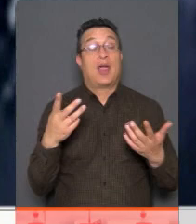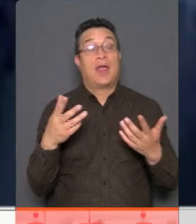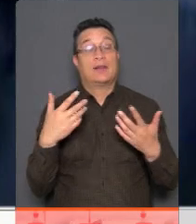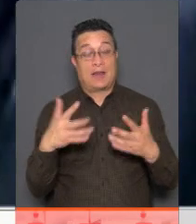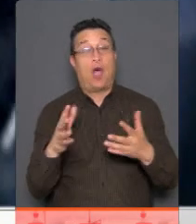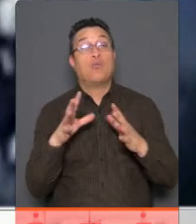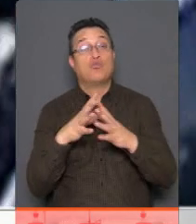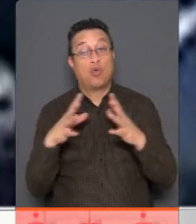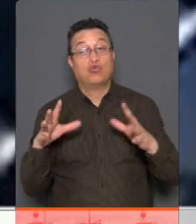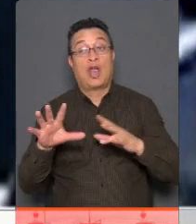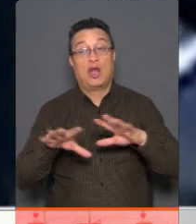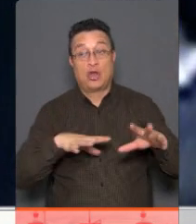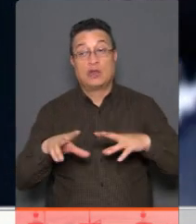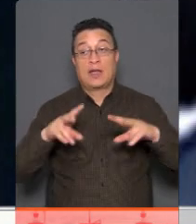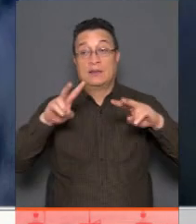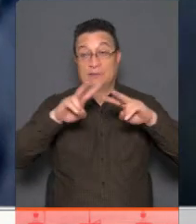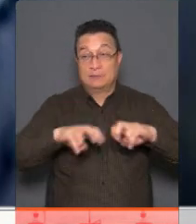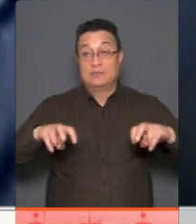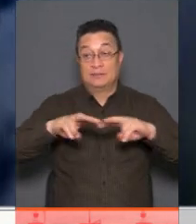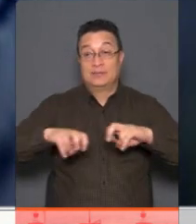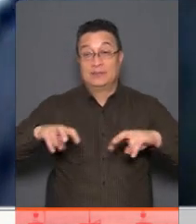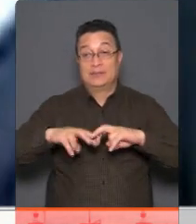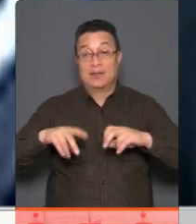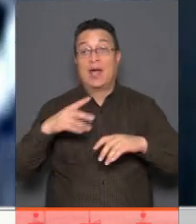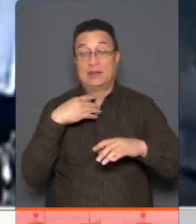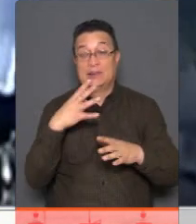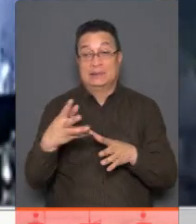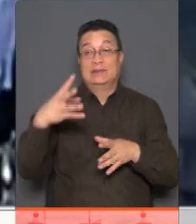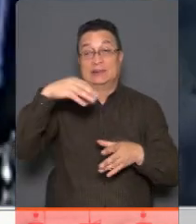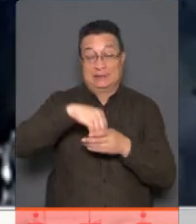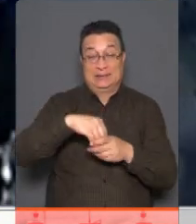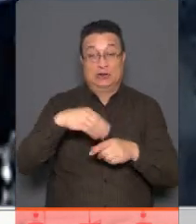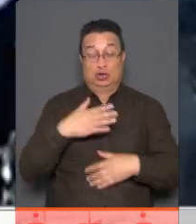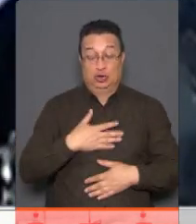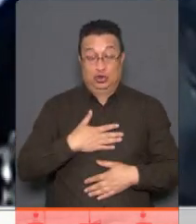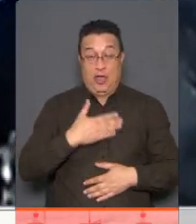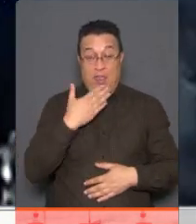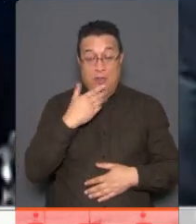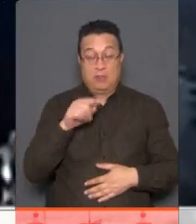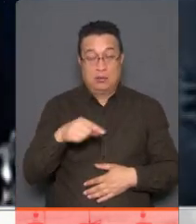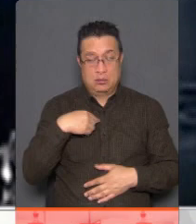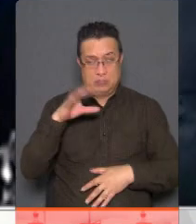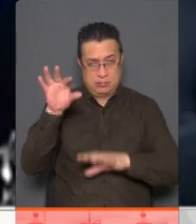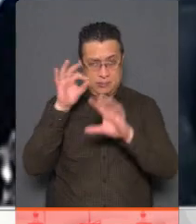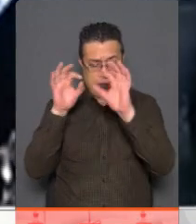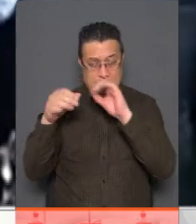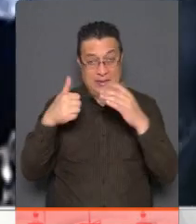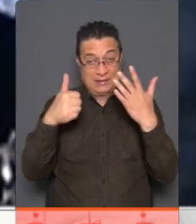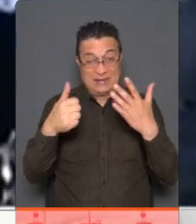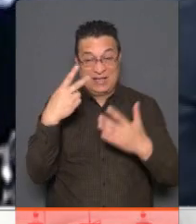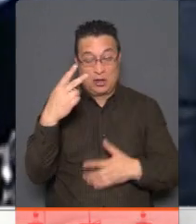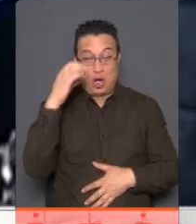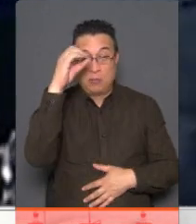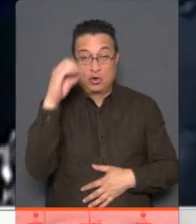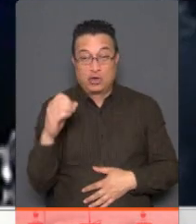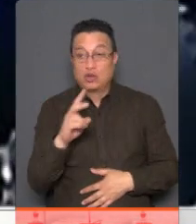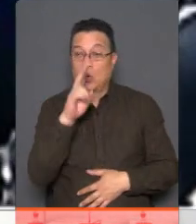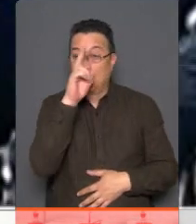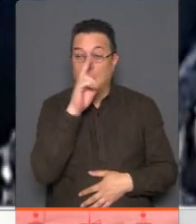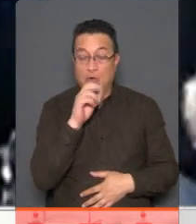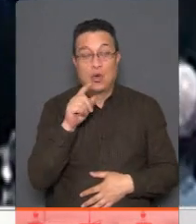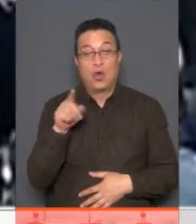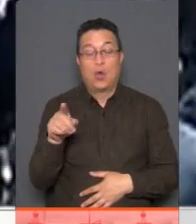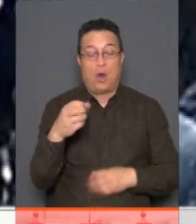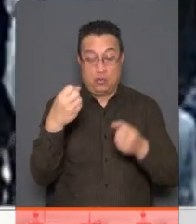de las analistas, incluido yo, interpretamos también el 62% no solamente como un